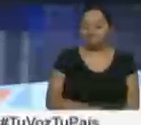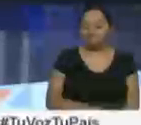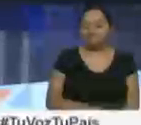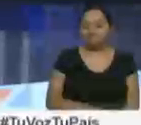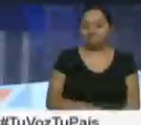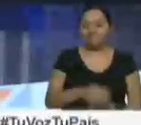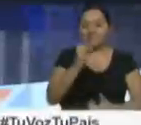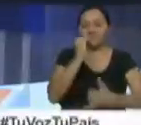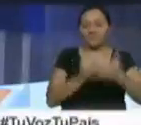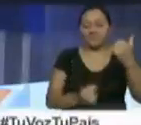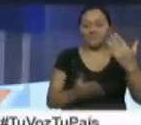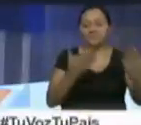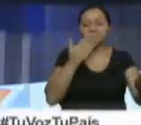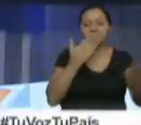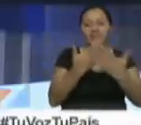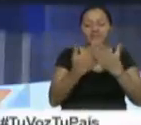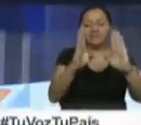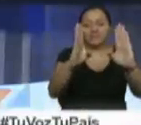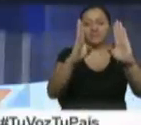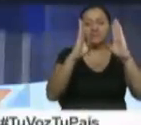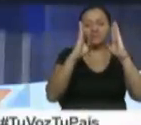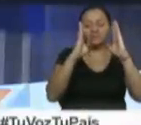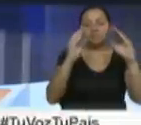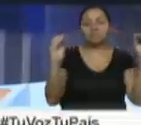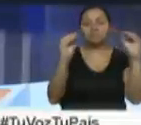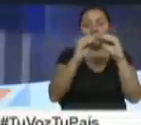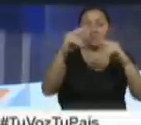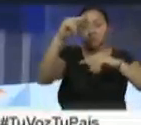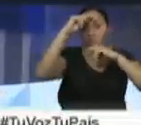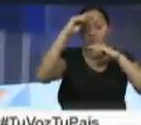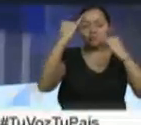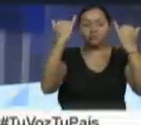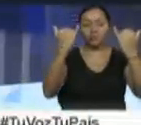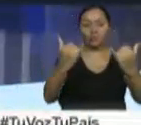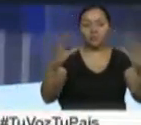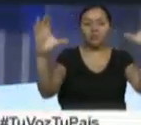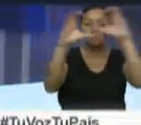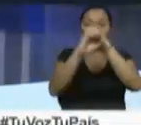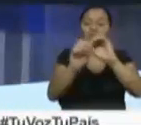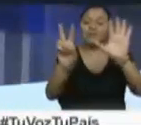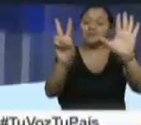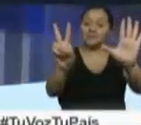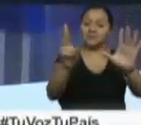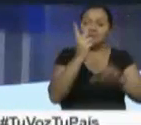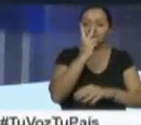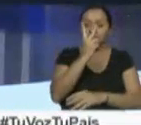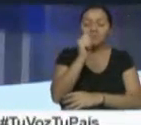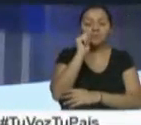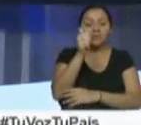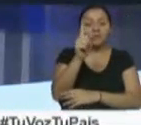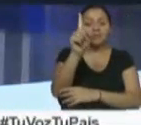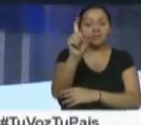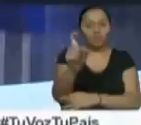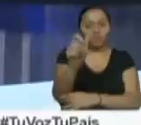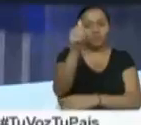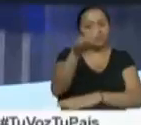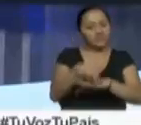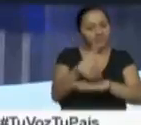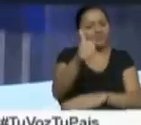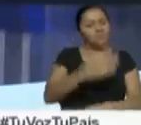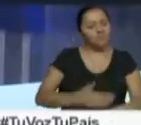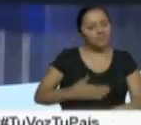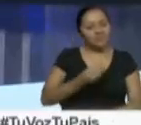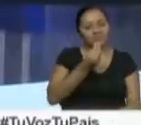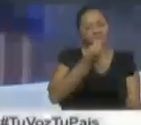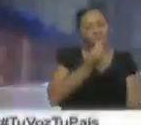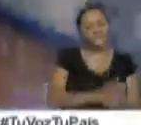Aquí finalizamos. Gracias por su sintonía. Actualizamos nuestra agenda informativa hoy a las 19 horas. Conmigo mañana a las 13. Buenas tardes y